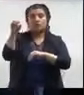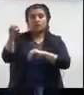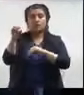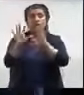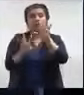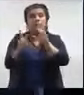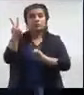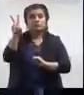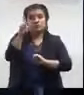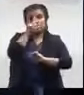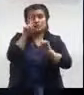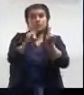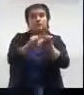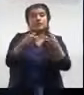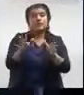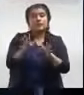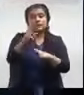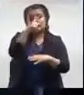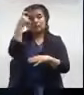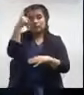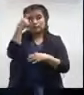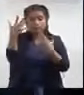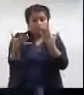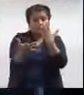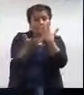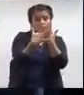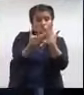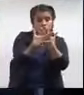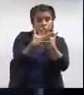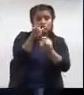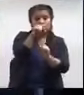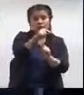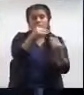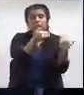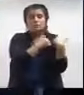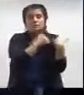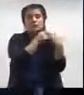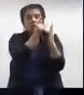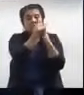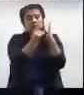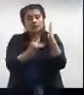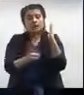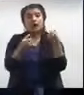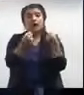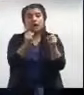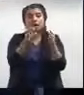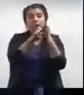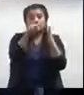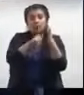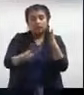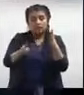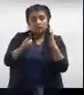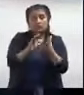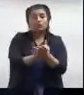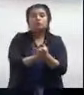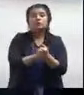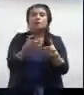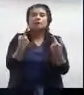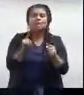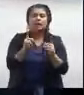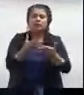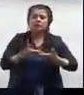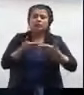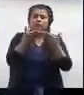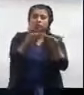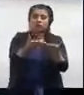154-2012. Unidad del nuevo modelo de gestión penitenciaria es la unidad encargada de diseñar y ejecutar planes, programas y proyectos para garantizar